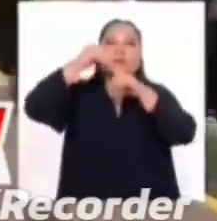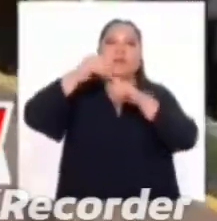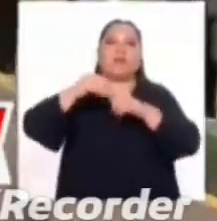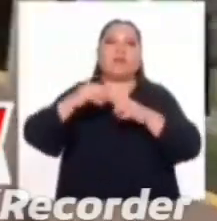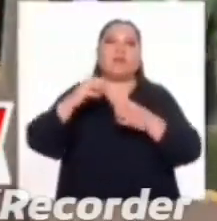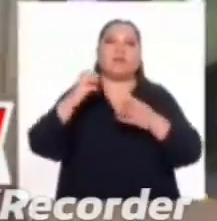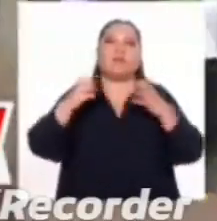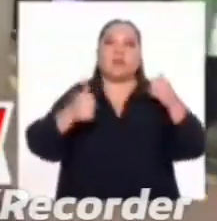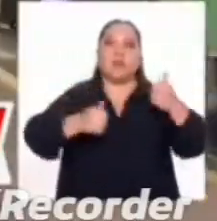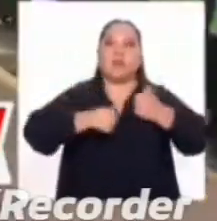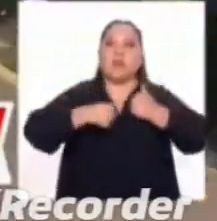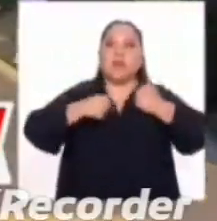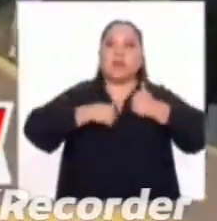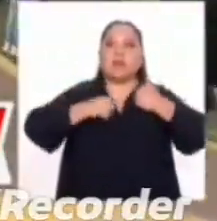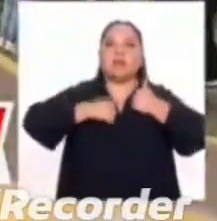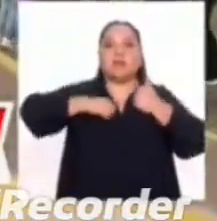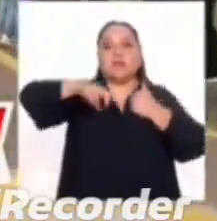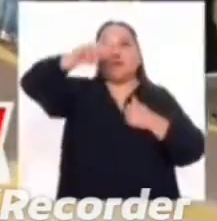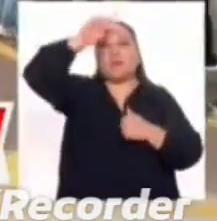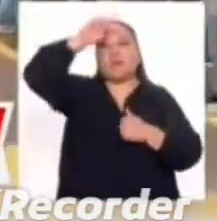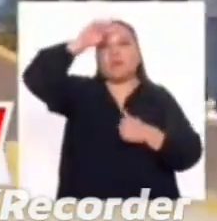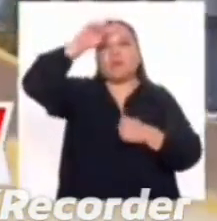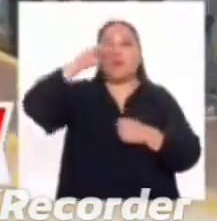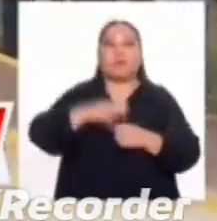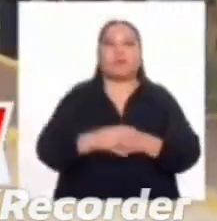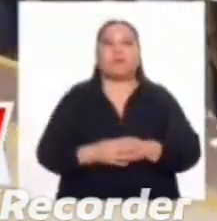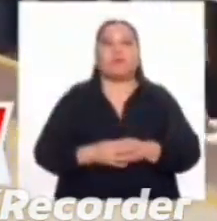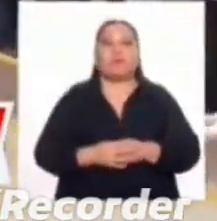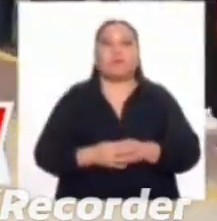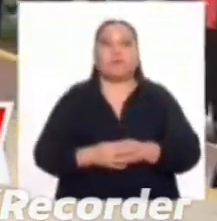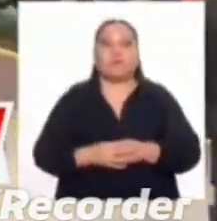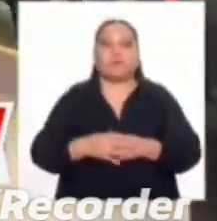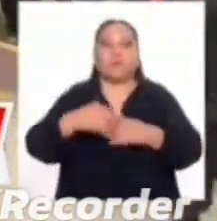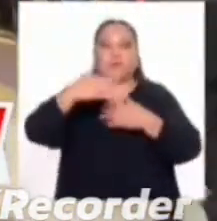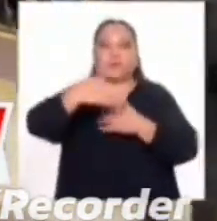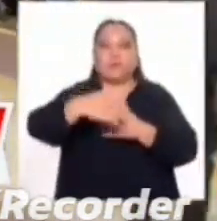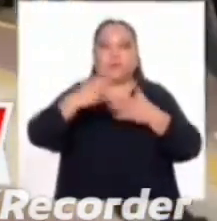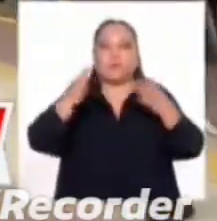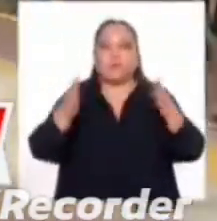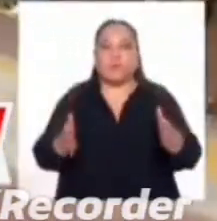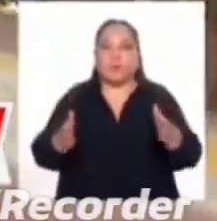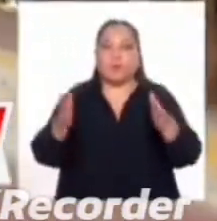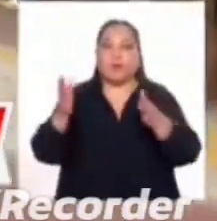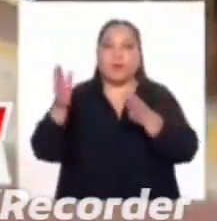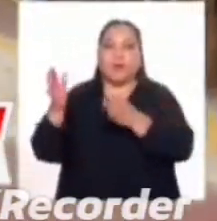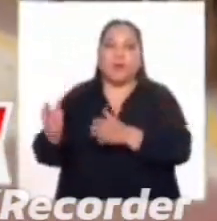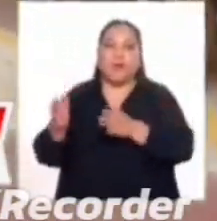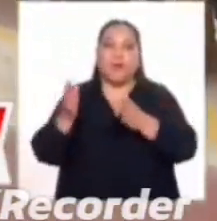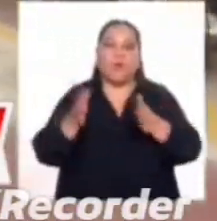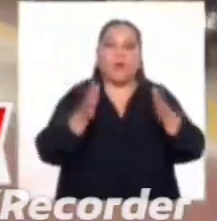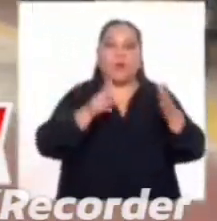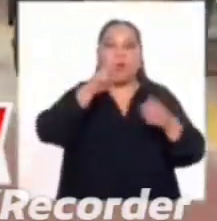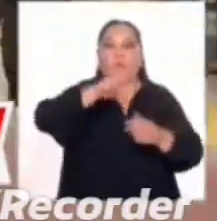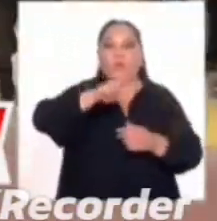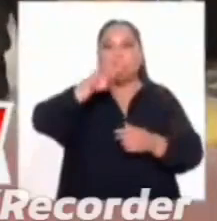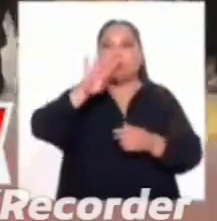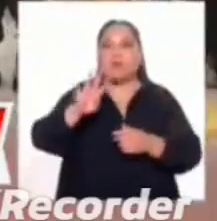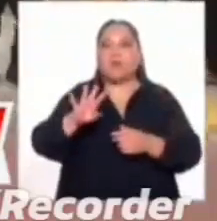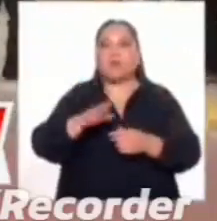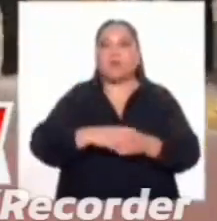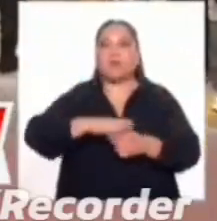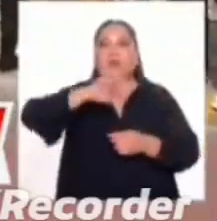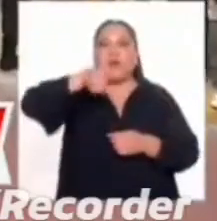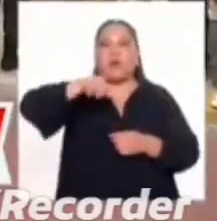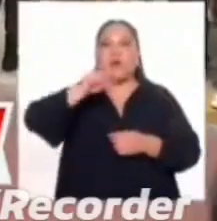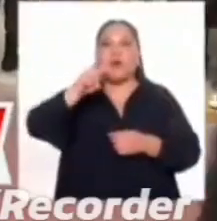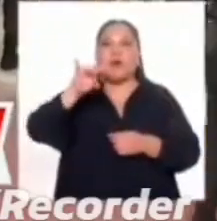La presidenta continúa su recorrido. Ya estamos en la cuadra 24 de Javier Prado, oeste,